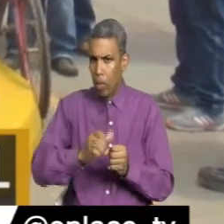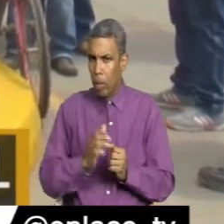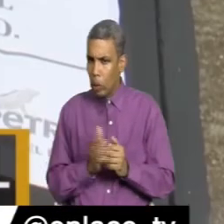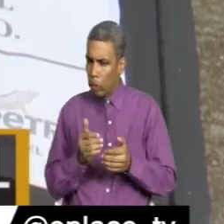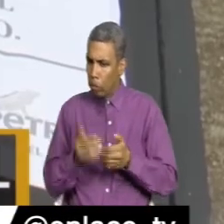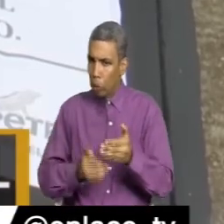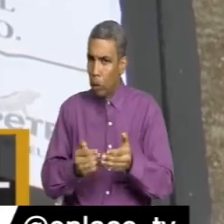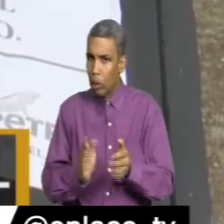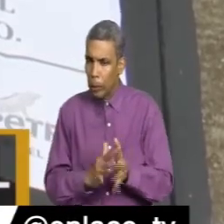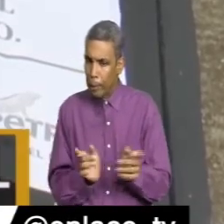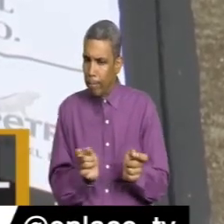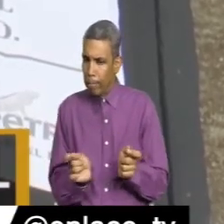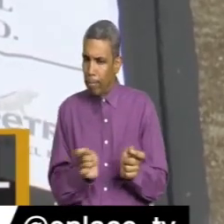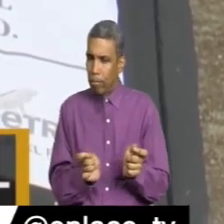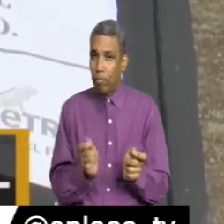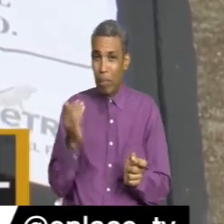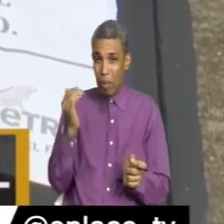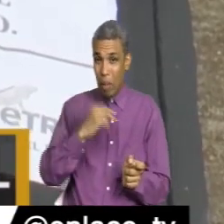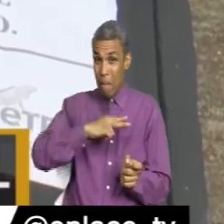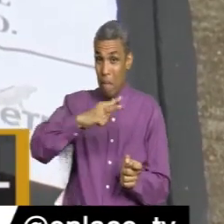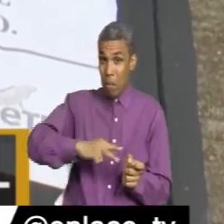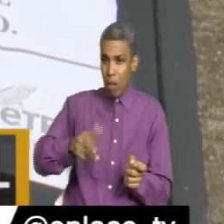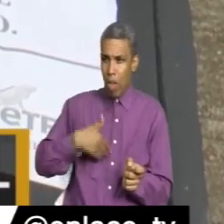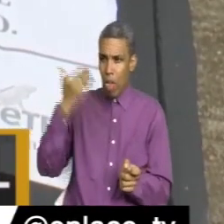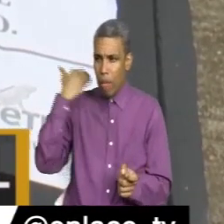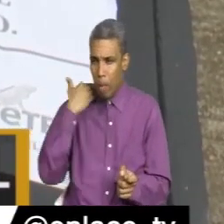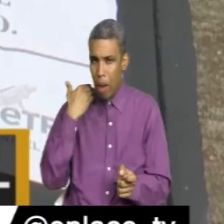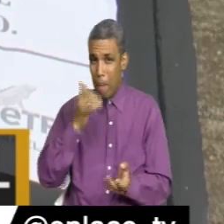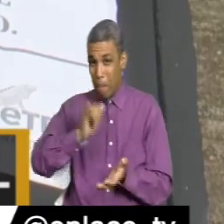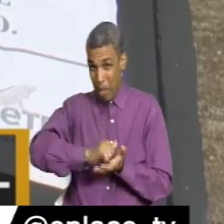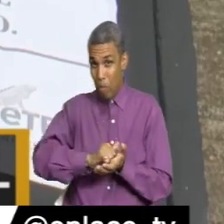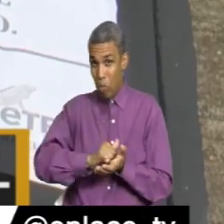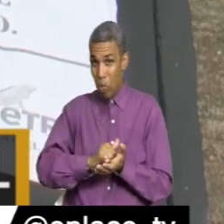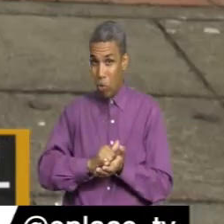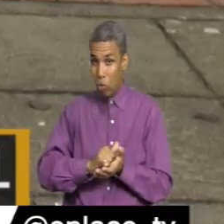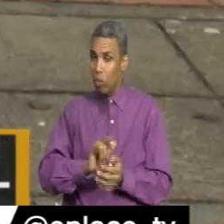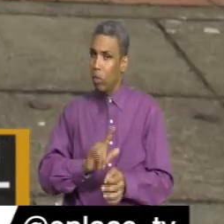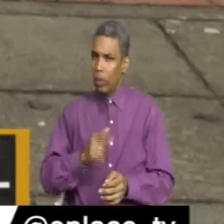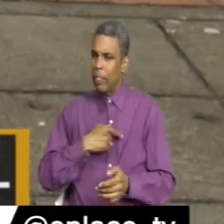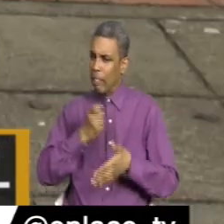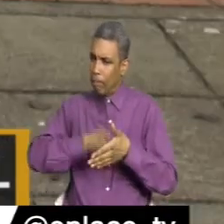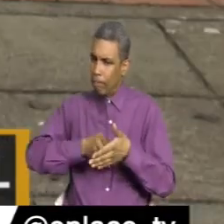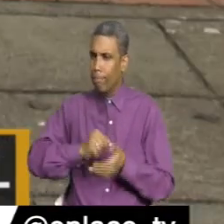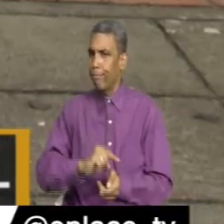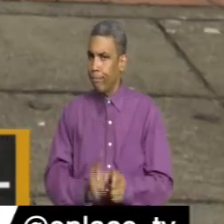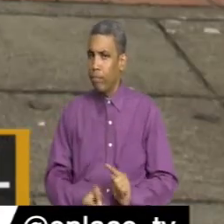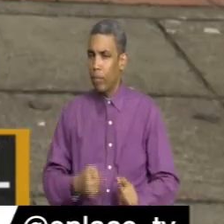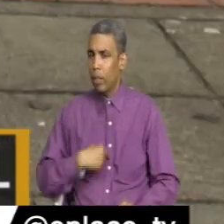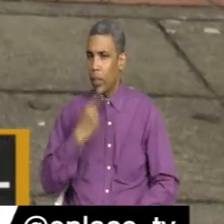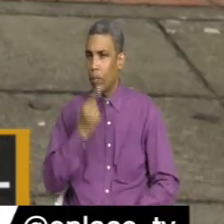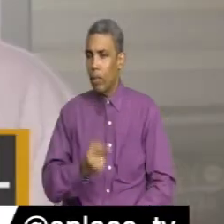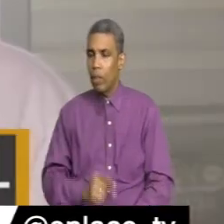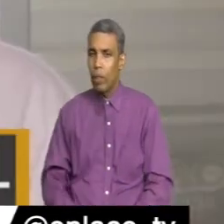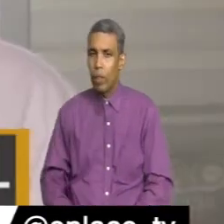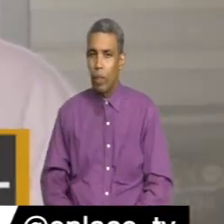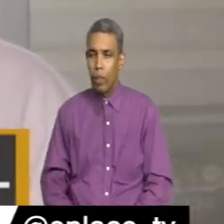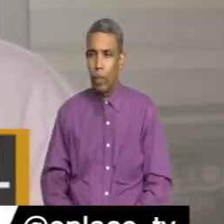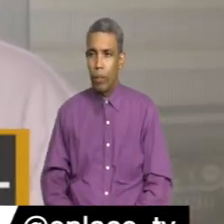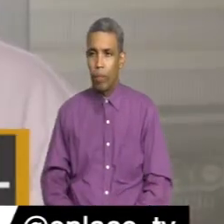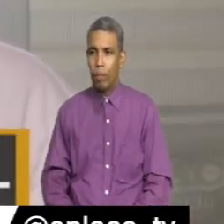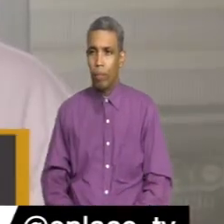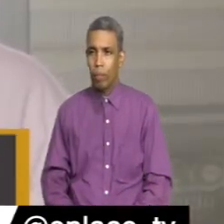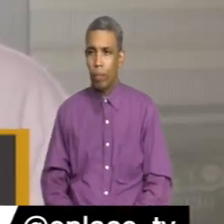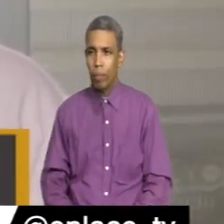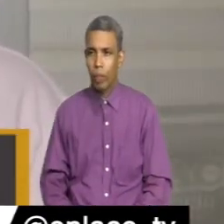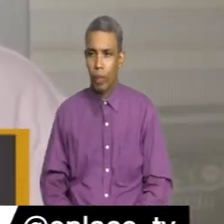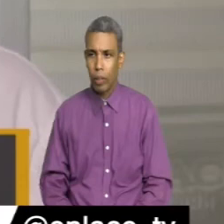para evitar que casos como el de la firma mexicana Tradeco y ahora el de la firma portuguesa Mota Engil se repitan en la ejecución de este proyecto vial. En este